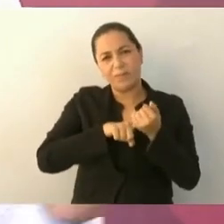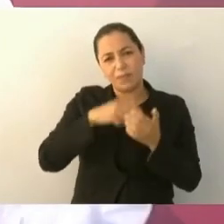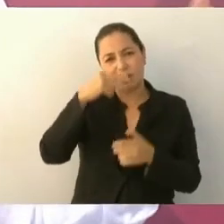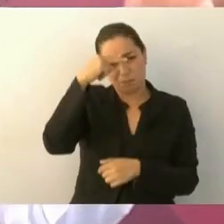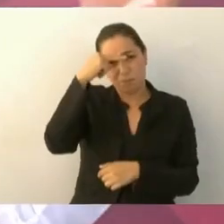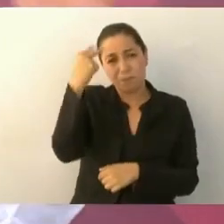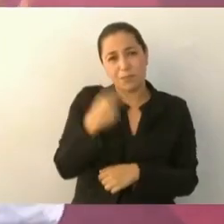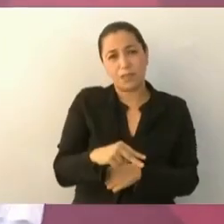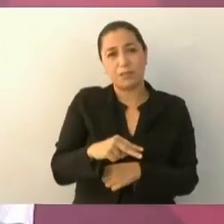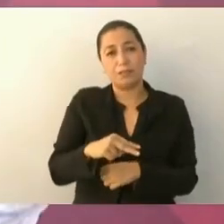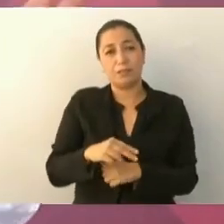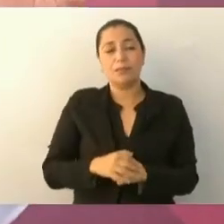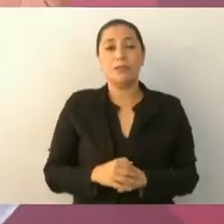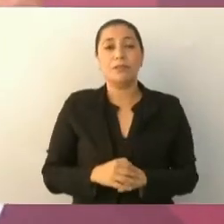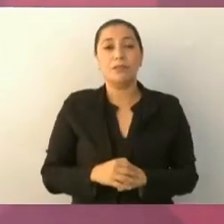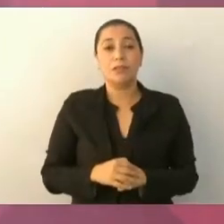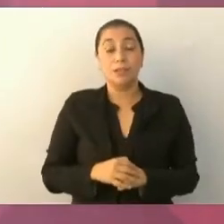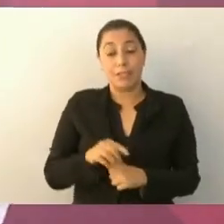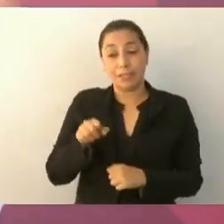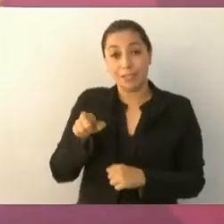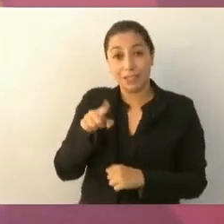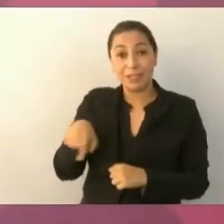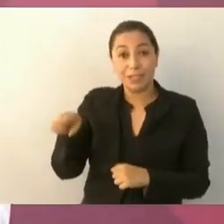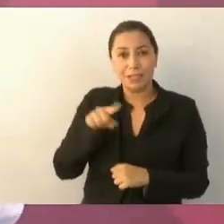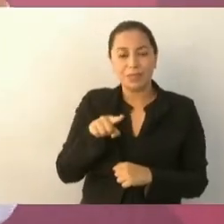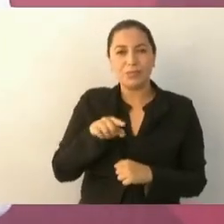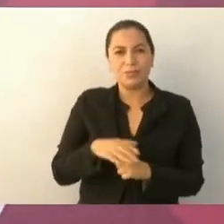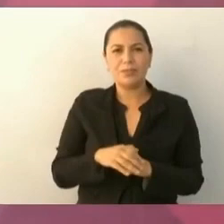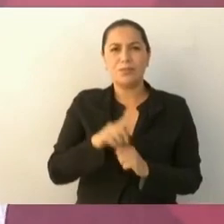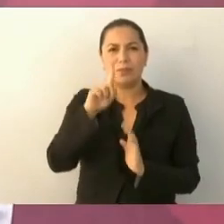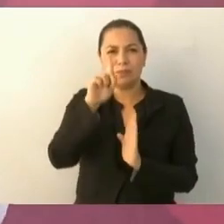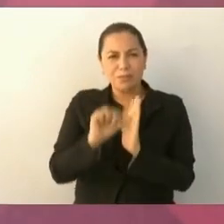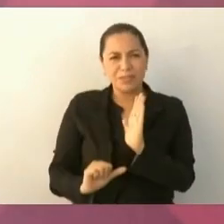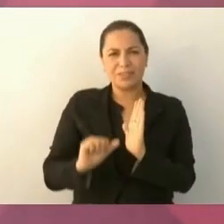Y ellos, mes con mes,